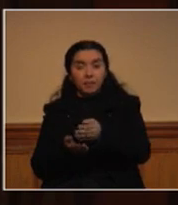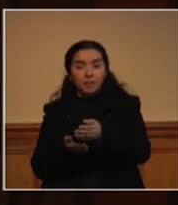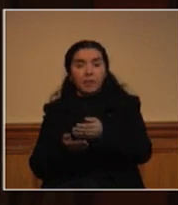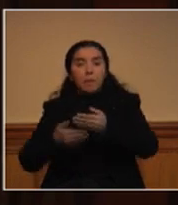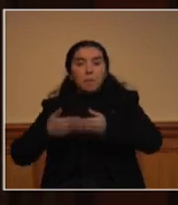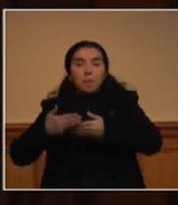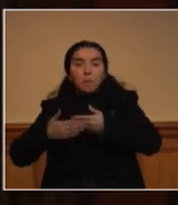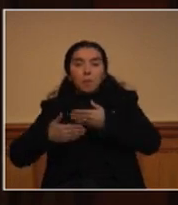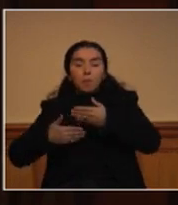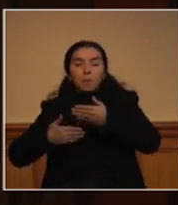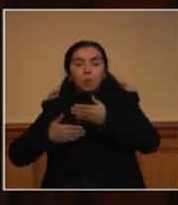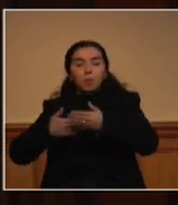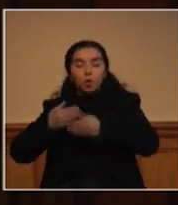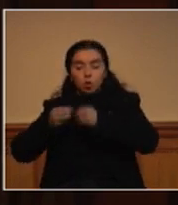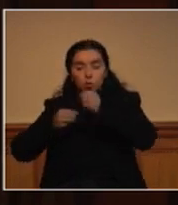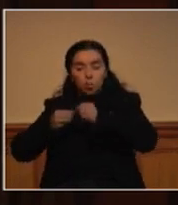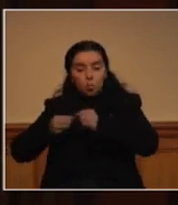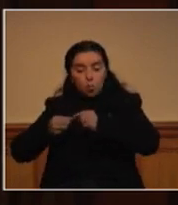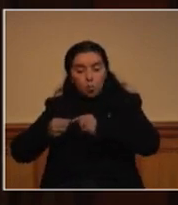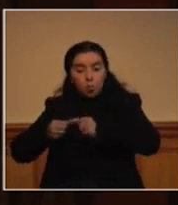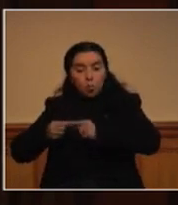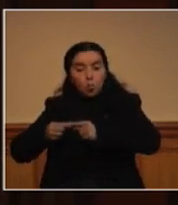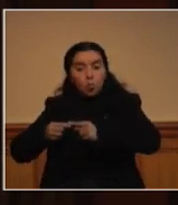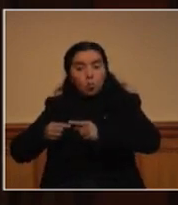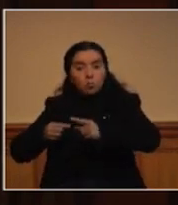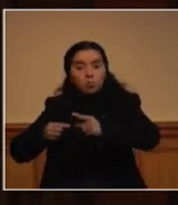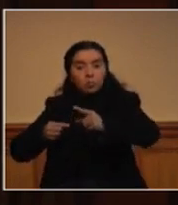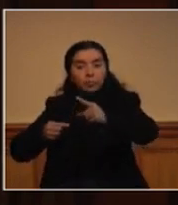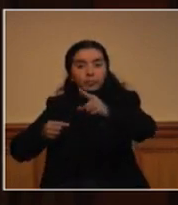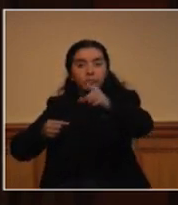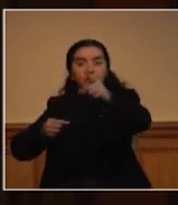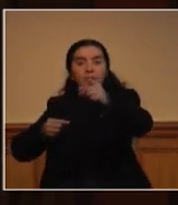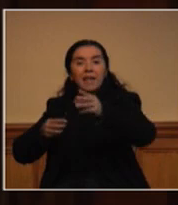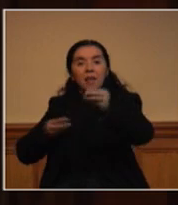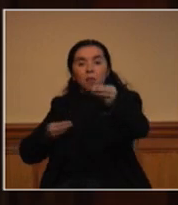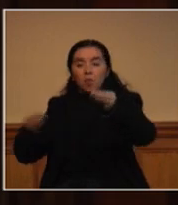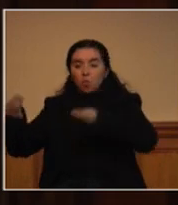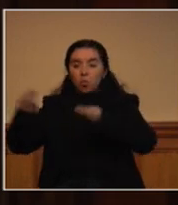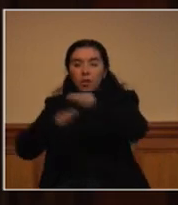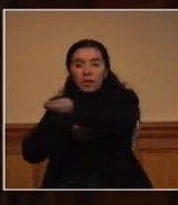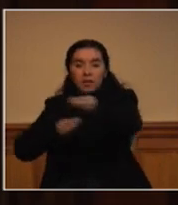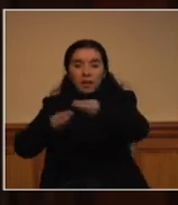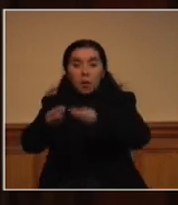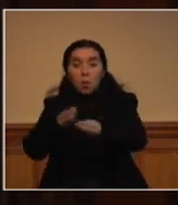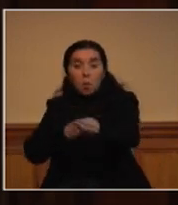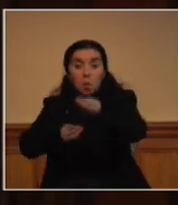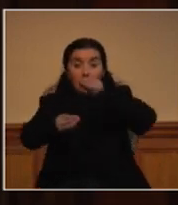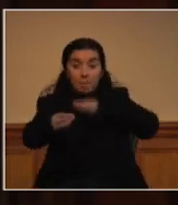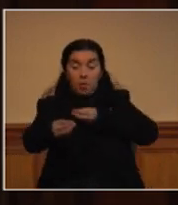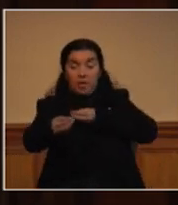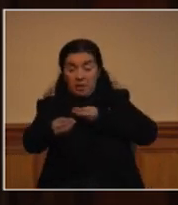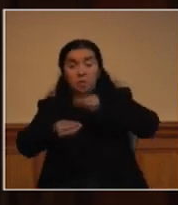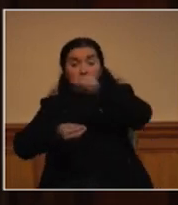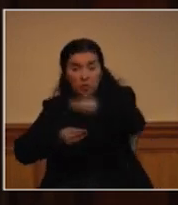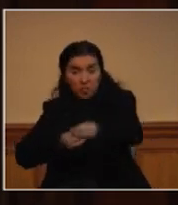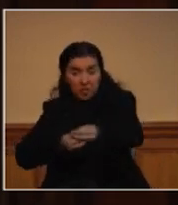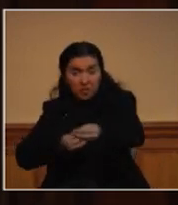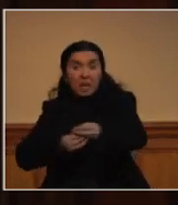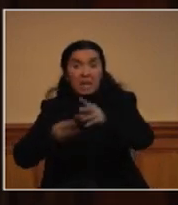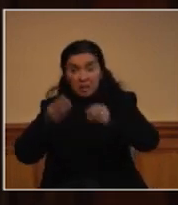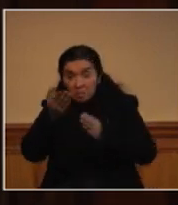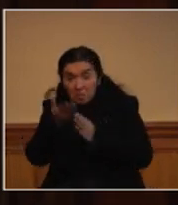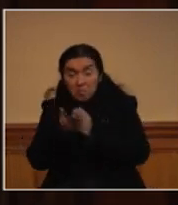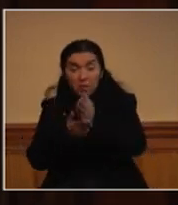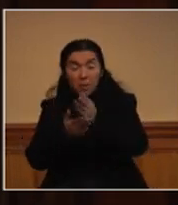este proceso evolutivo, continuo, interactivo, recursivo, emergente, en el